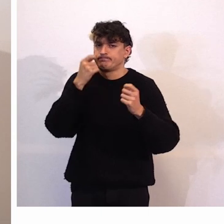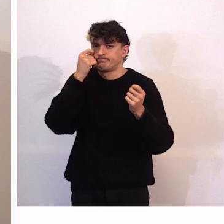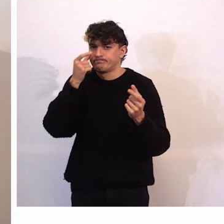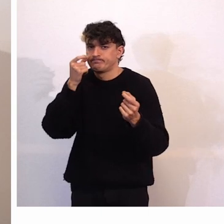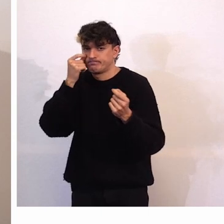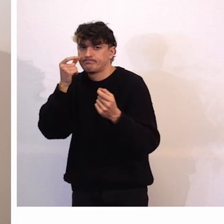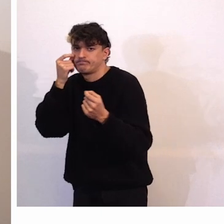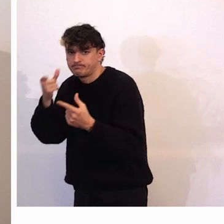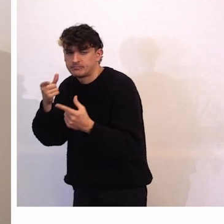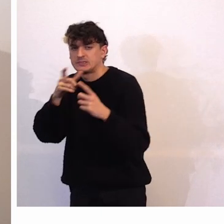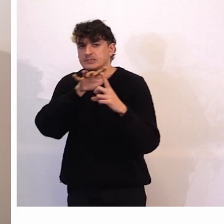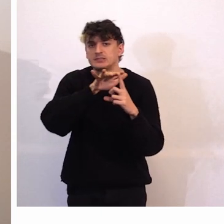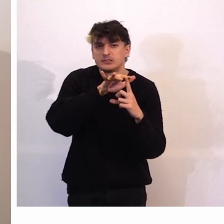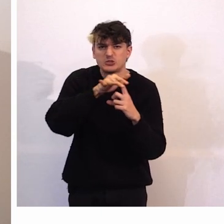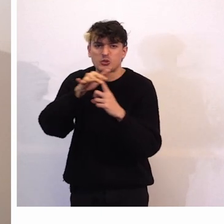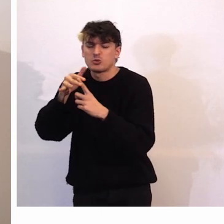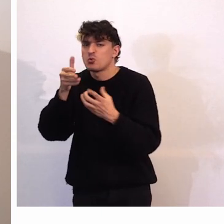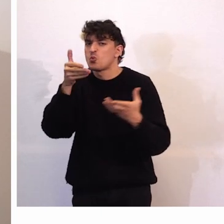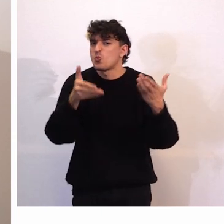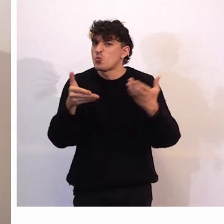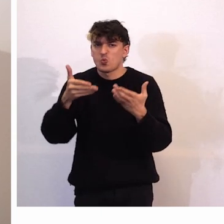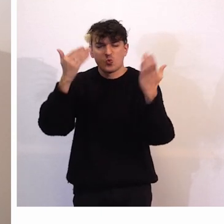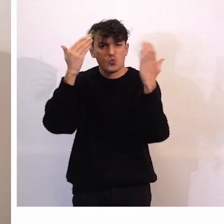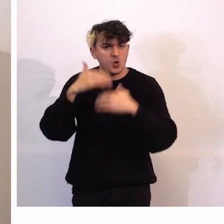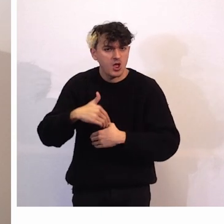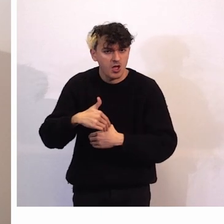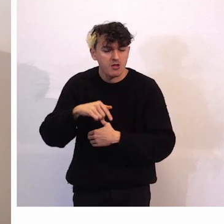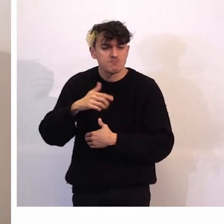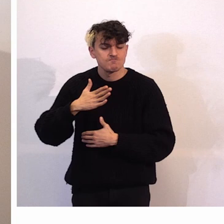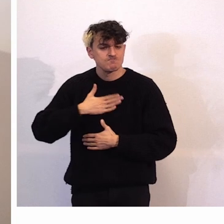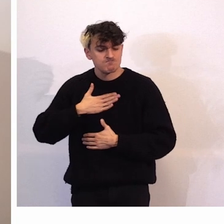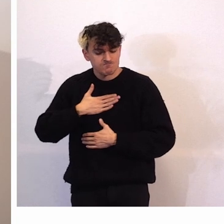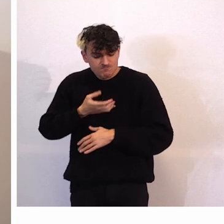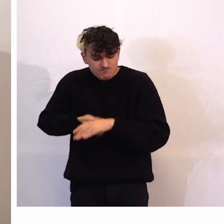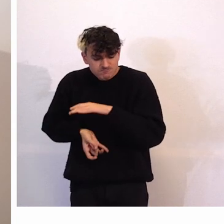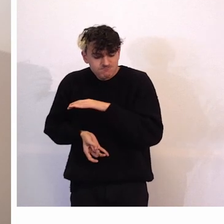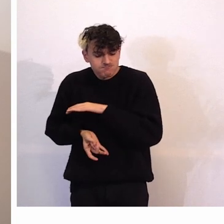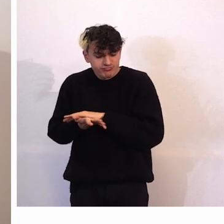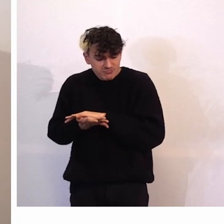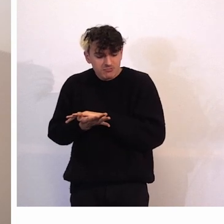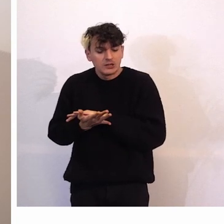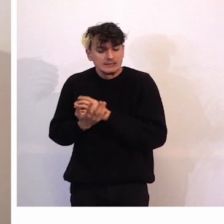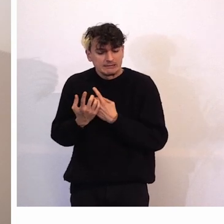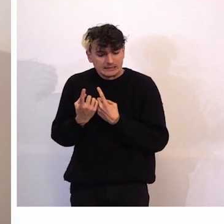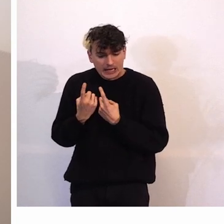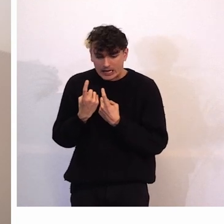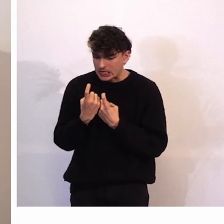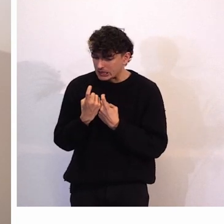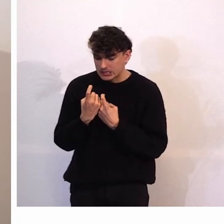Todas esas situaciones injustas crearon en mí la necesidad